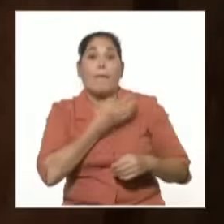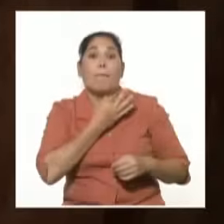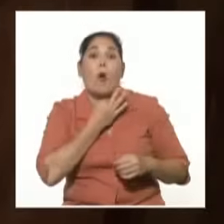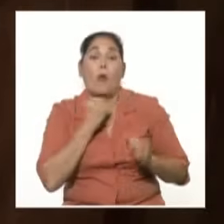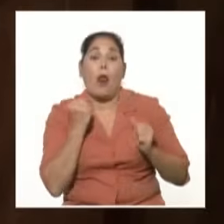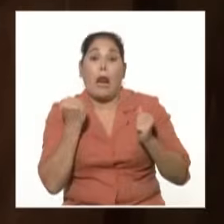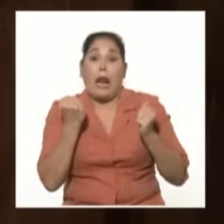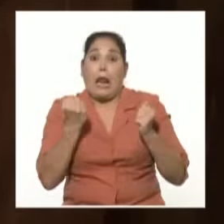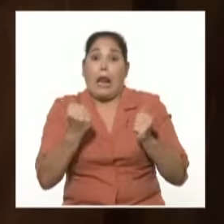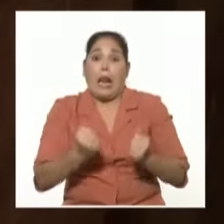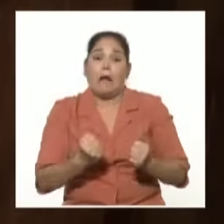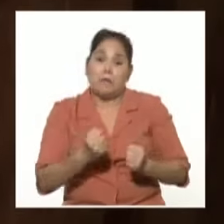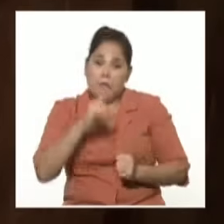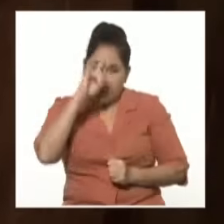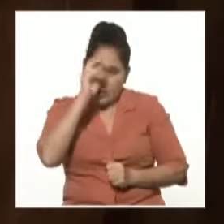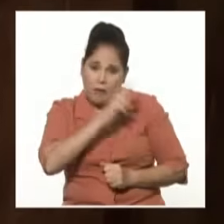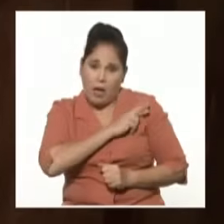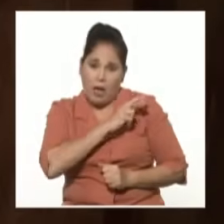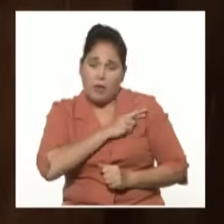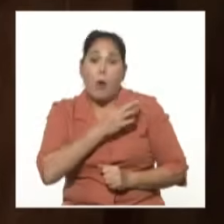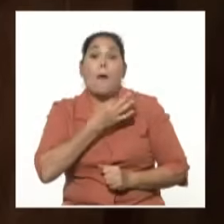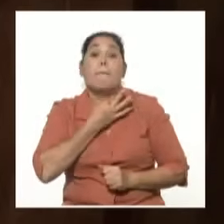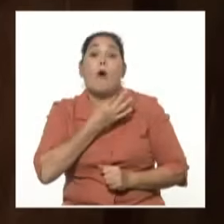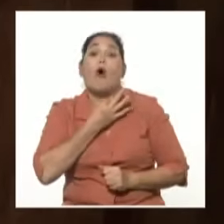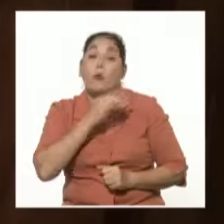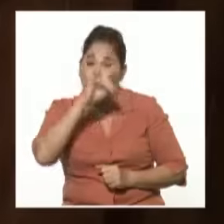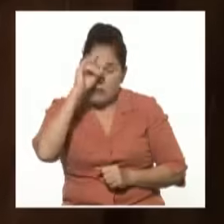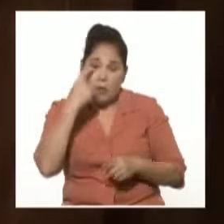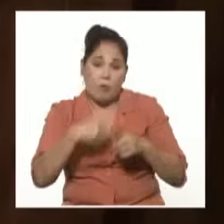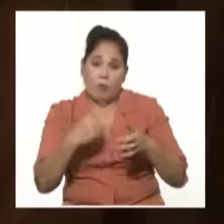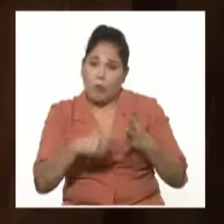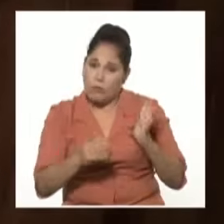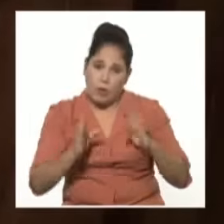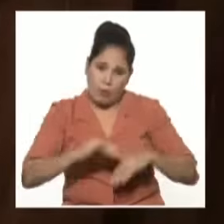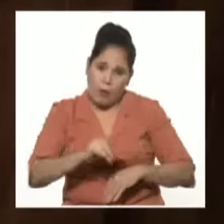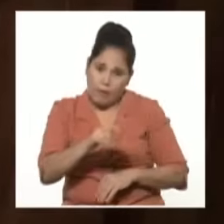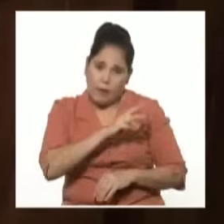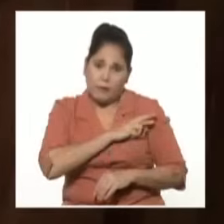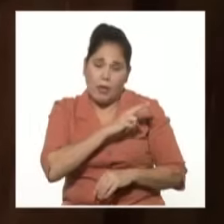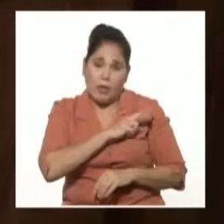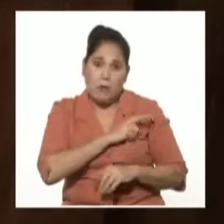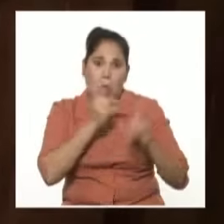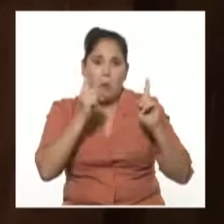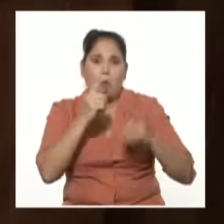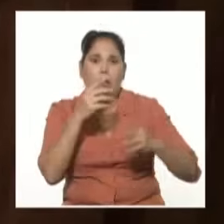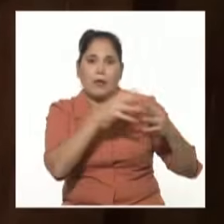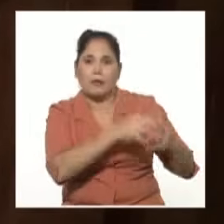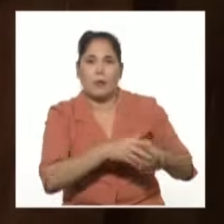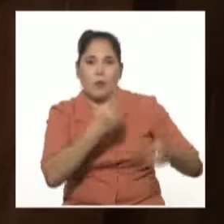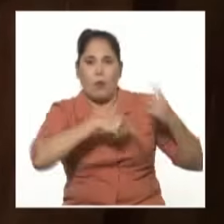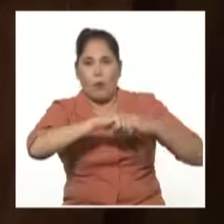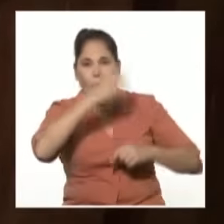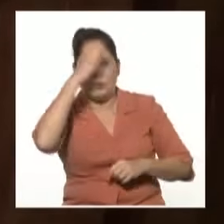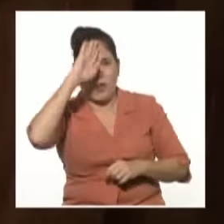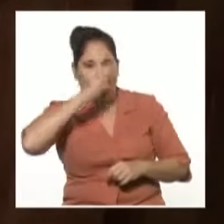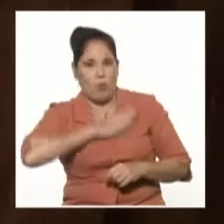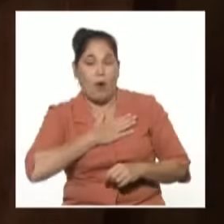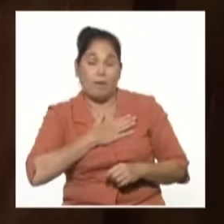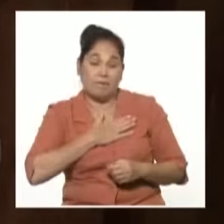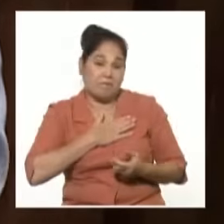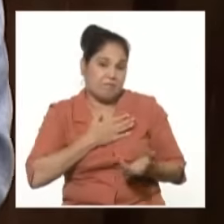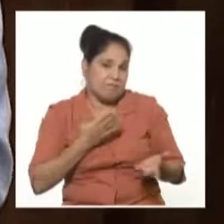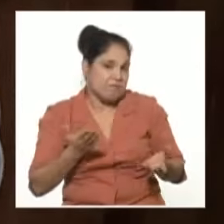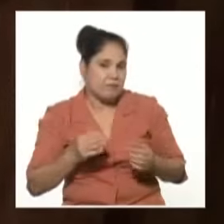asfixia. Sí, hay una enorme carencia material en Cuba generada por la política genocida que paga generosamente a